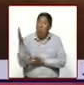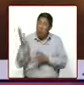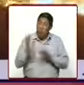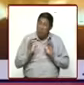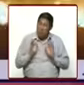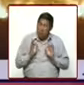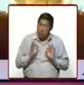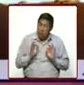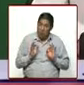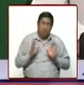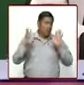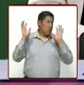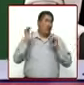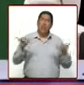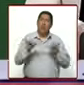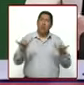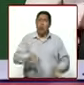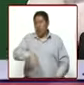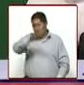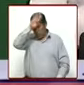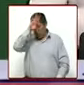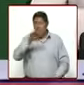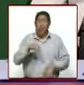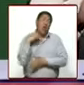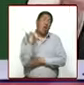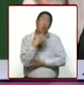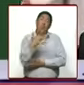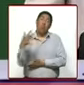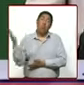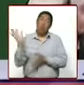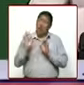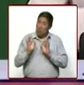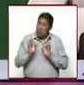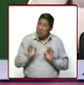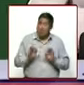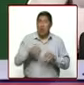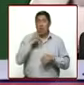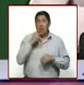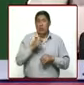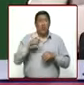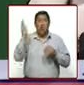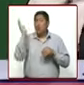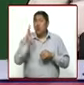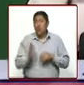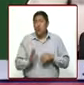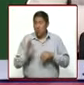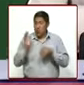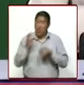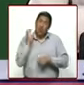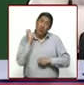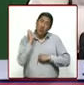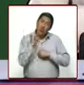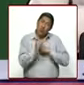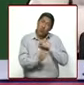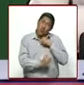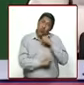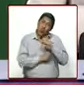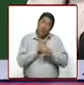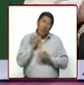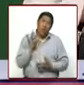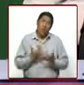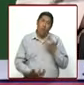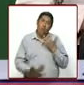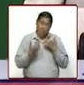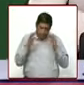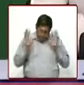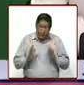mismo hace algunos días en Beni, igual. Bosque virgen, los bosques primarios que le llaman, que nunca antes habían sufrido justamente el castigo del fuego.